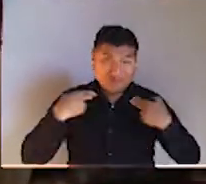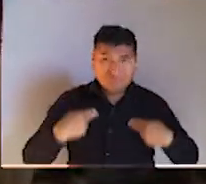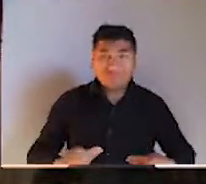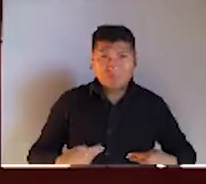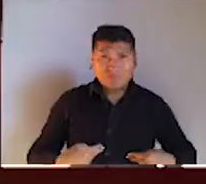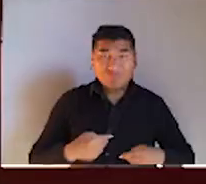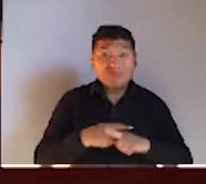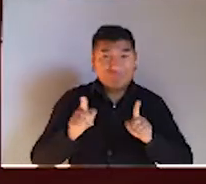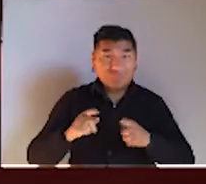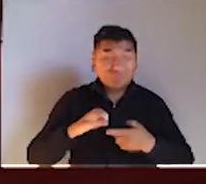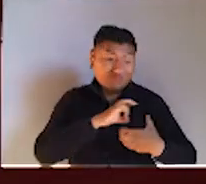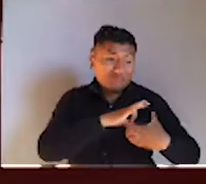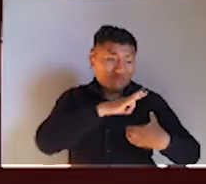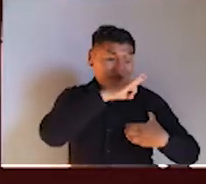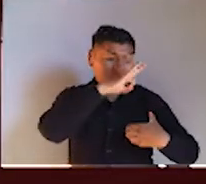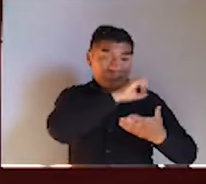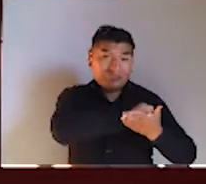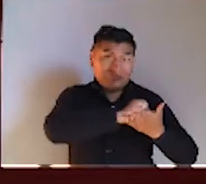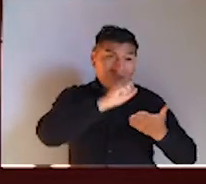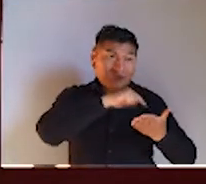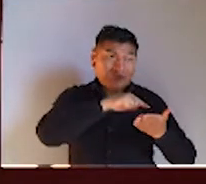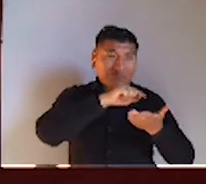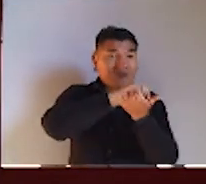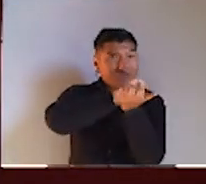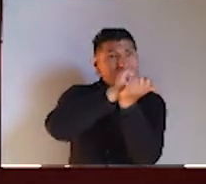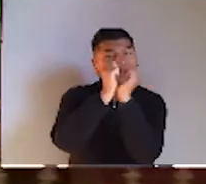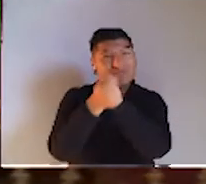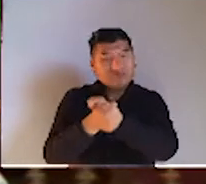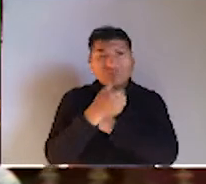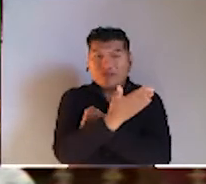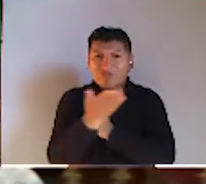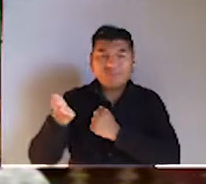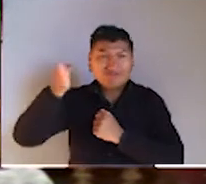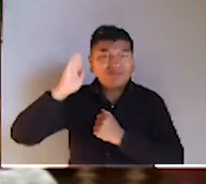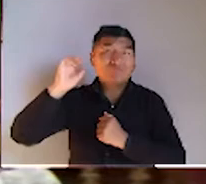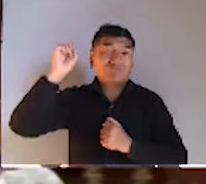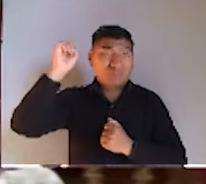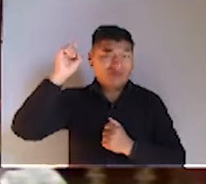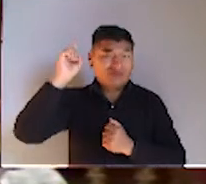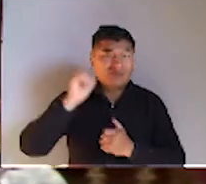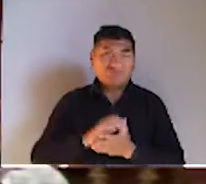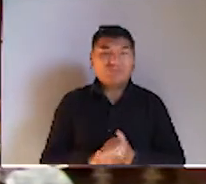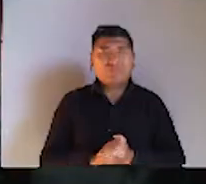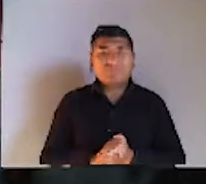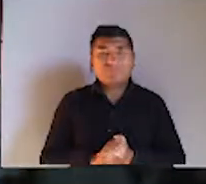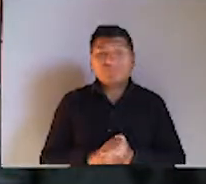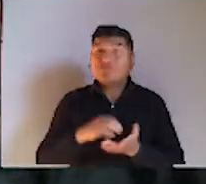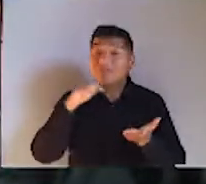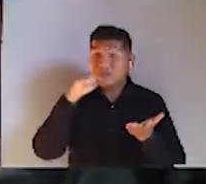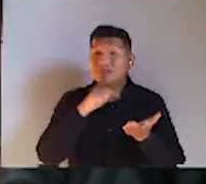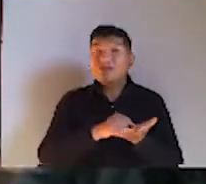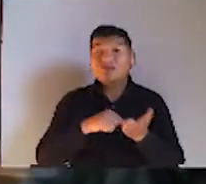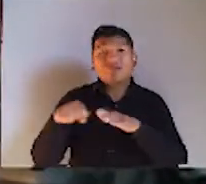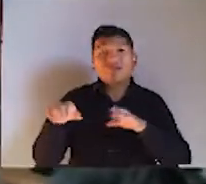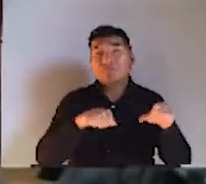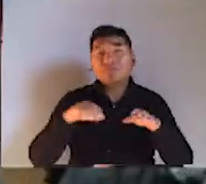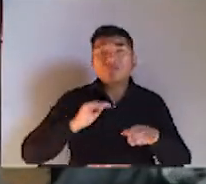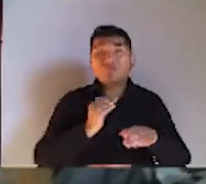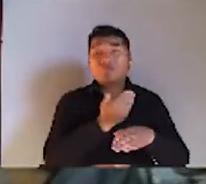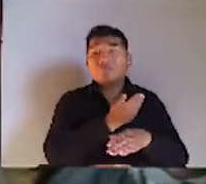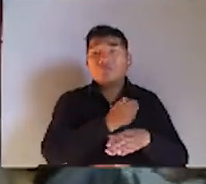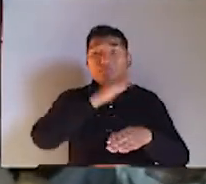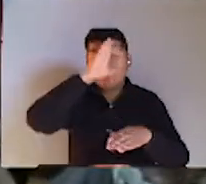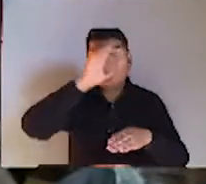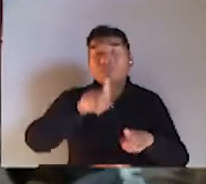que el Espíritu Santo los transforma en obra de Dios. Y eso hace que nuestros